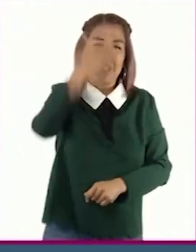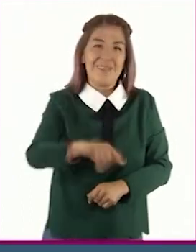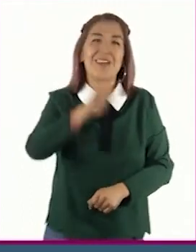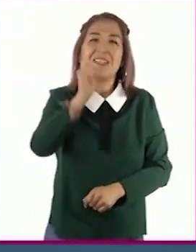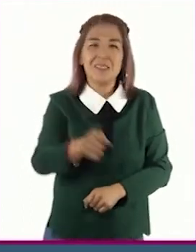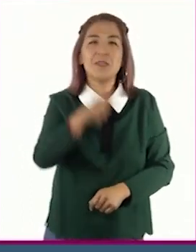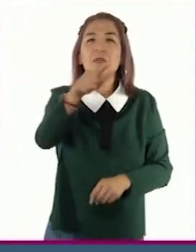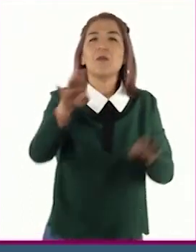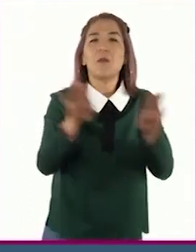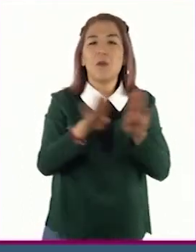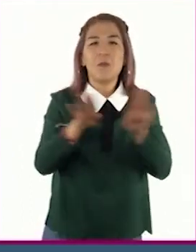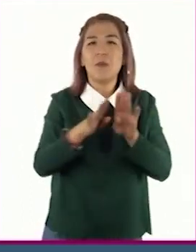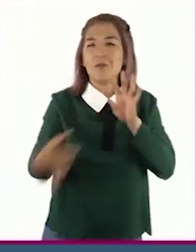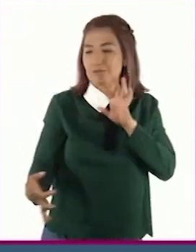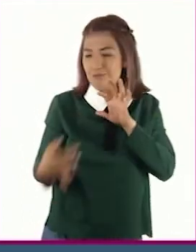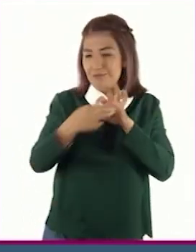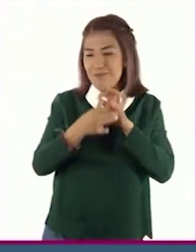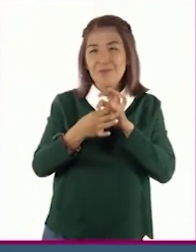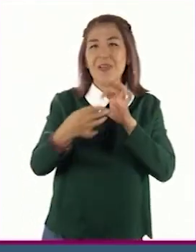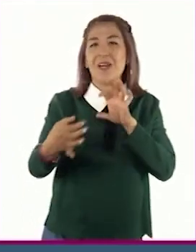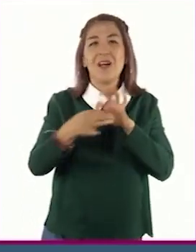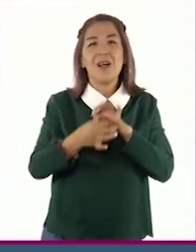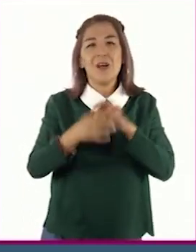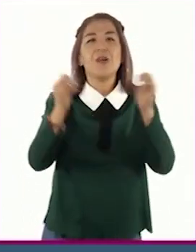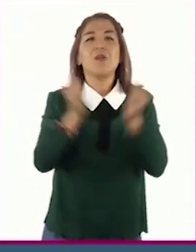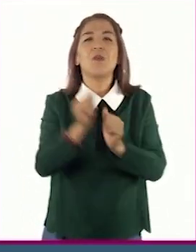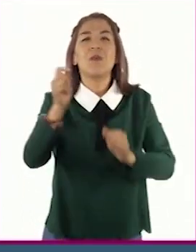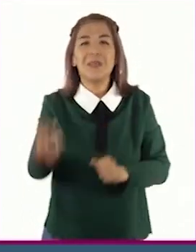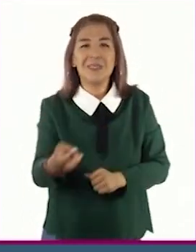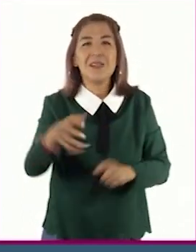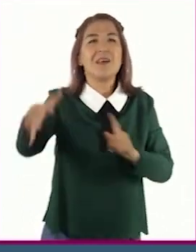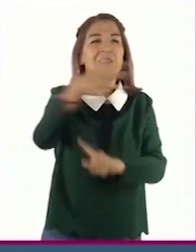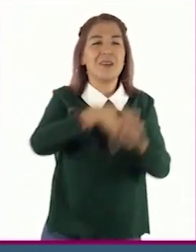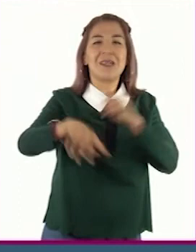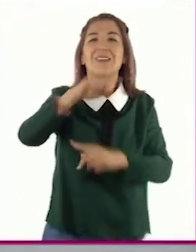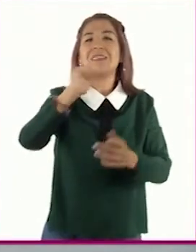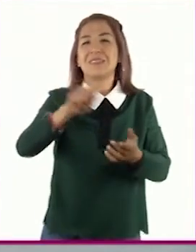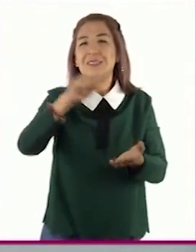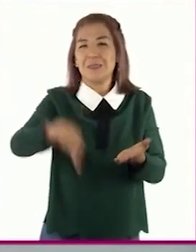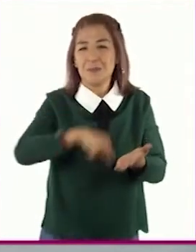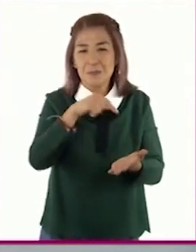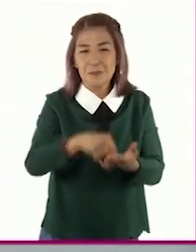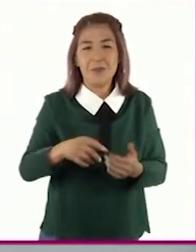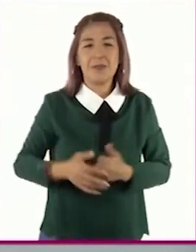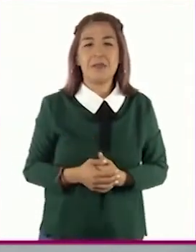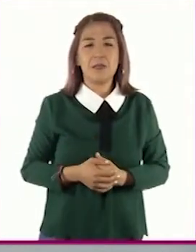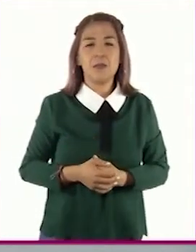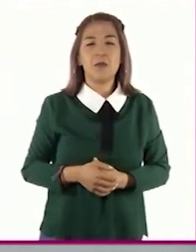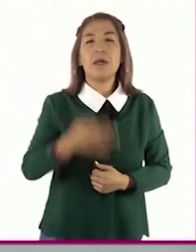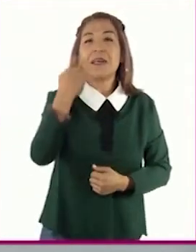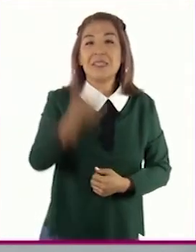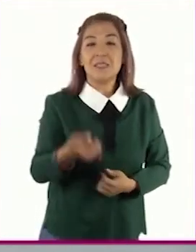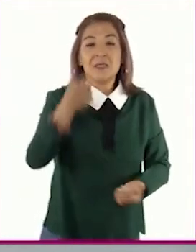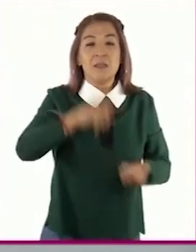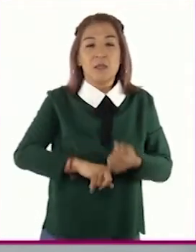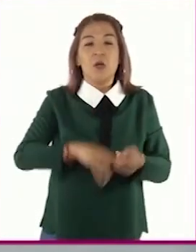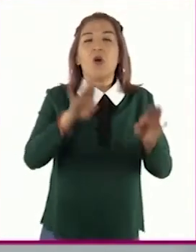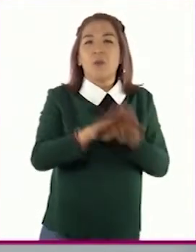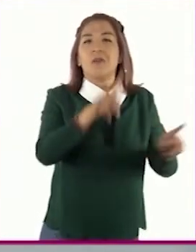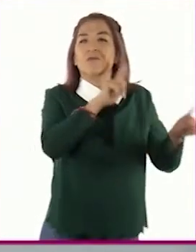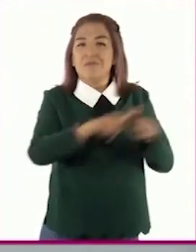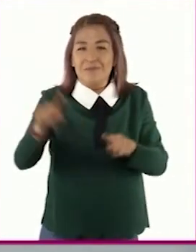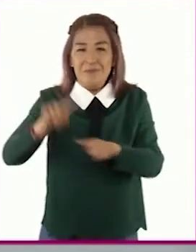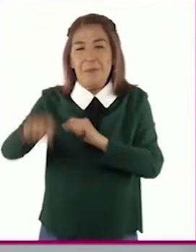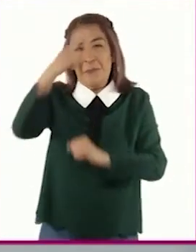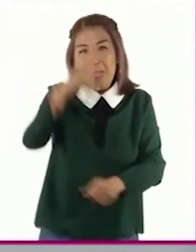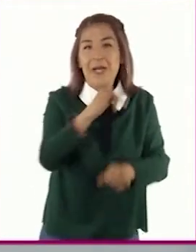estamos estrechamente ligados o relacionados con los ecosistemas. Al ser un área multidisciplinaria